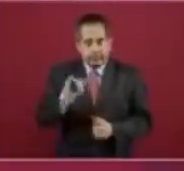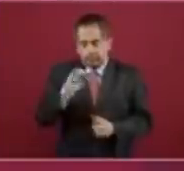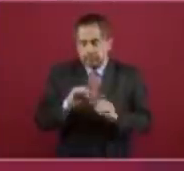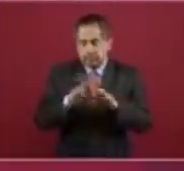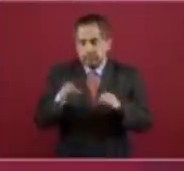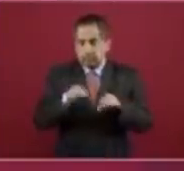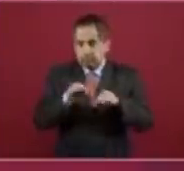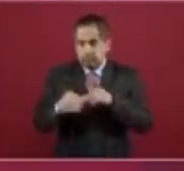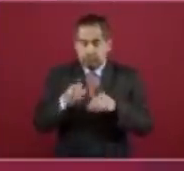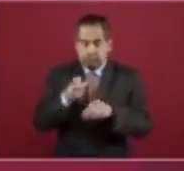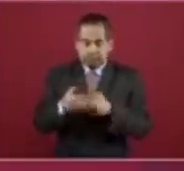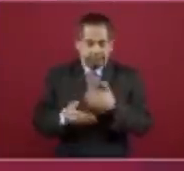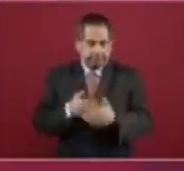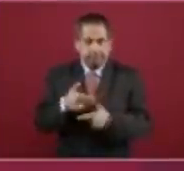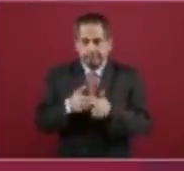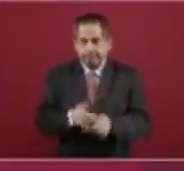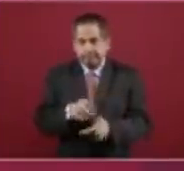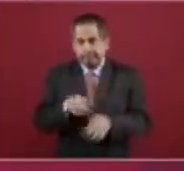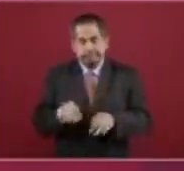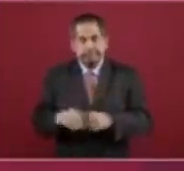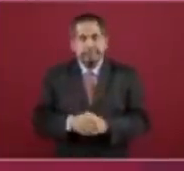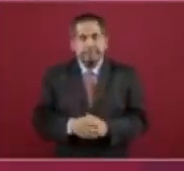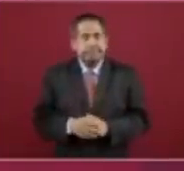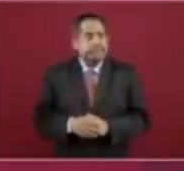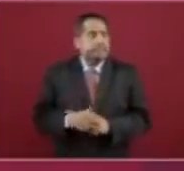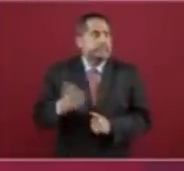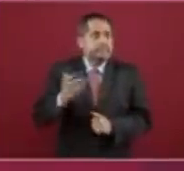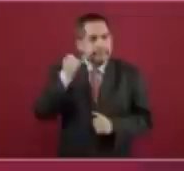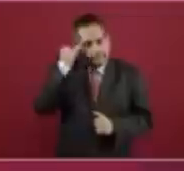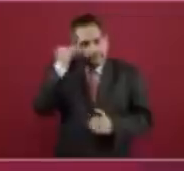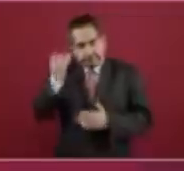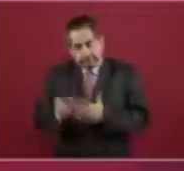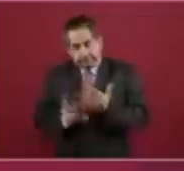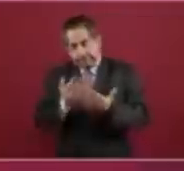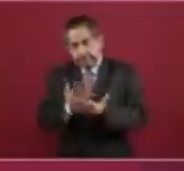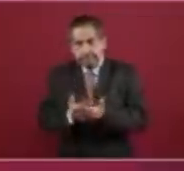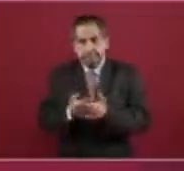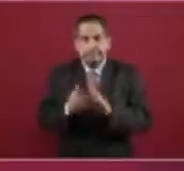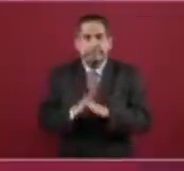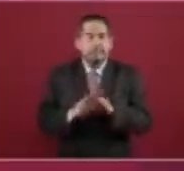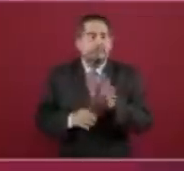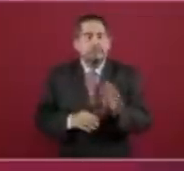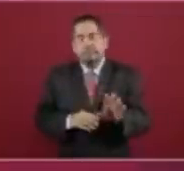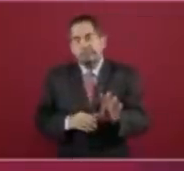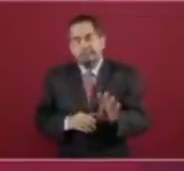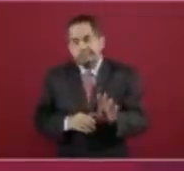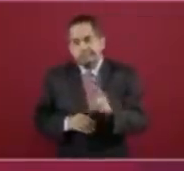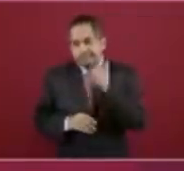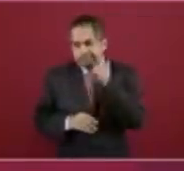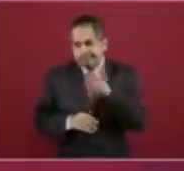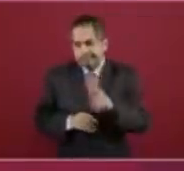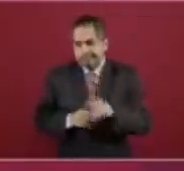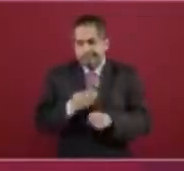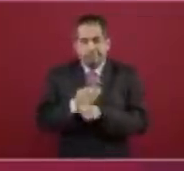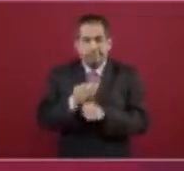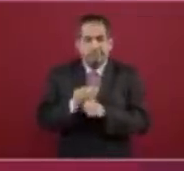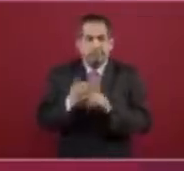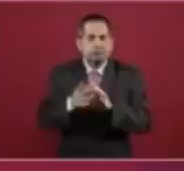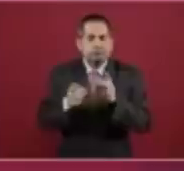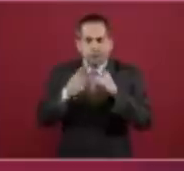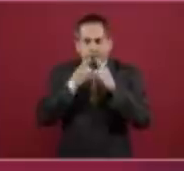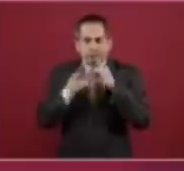trabajando en eso. Hacer una propuesta. No queremos ahora, porque